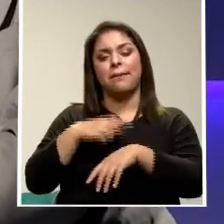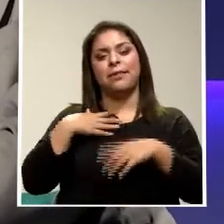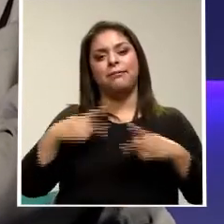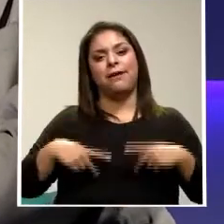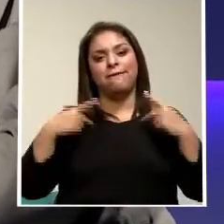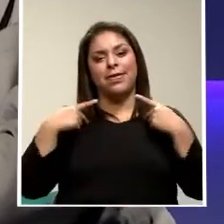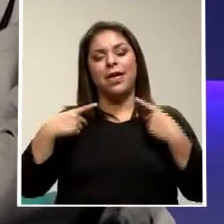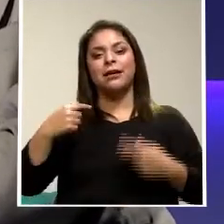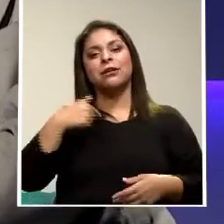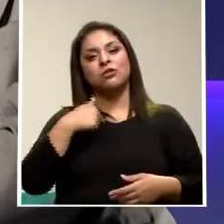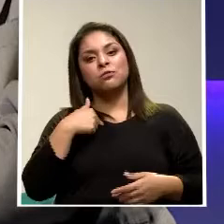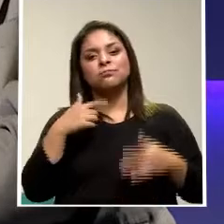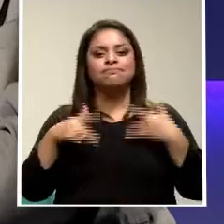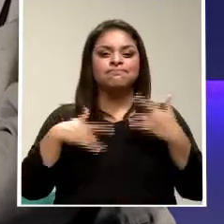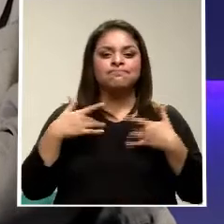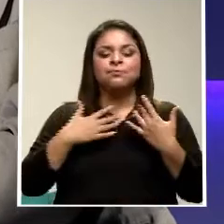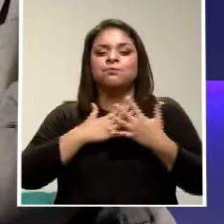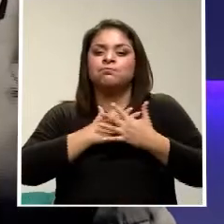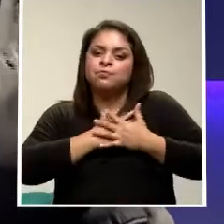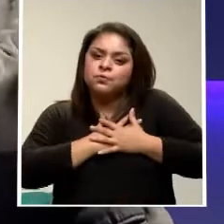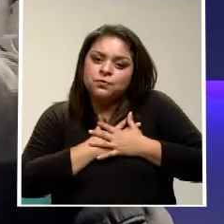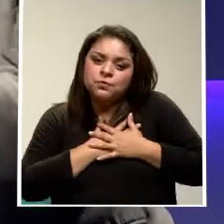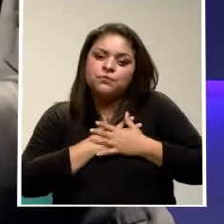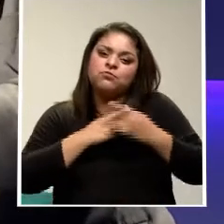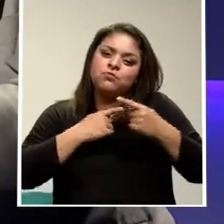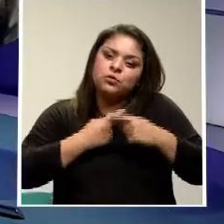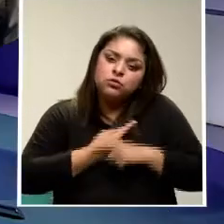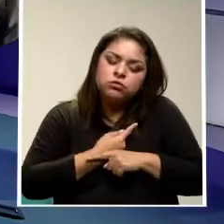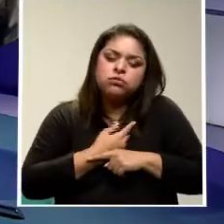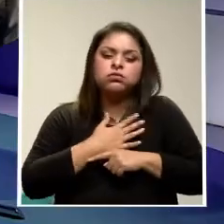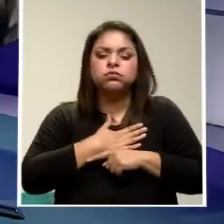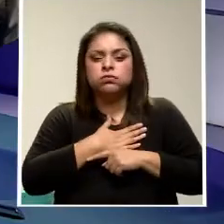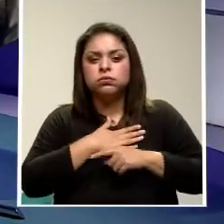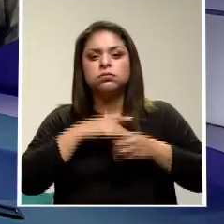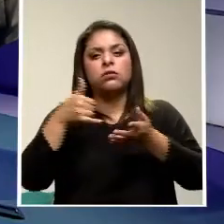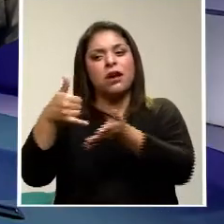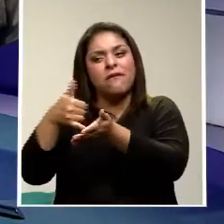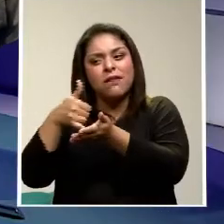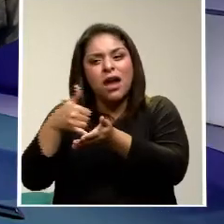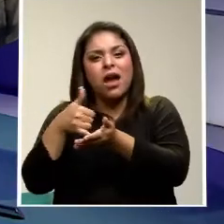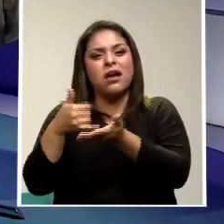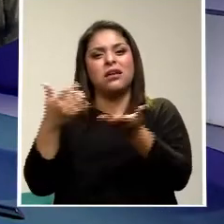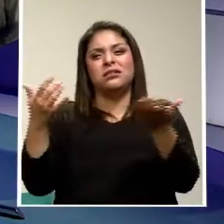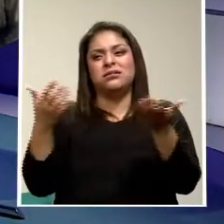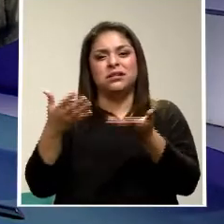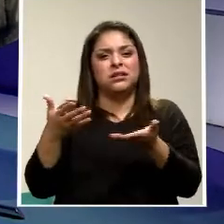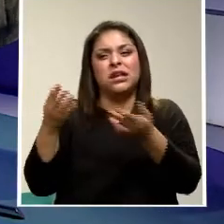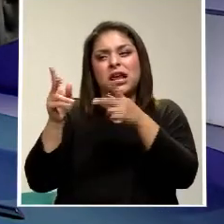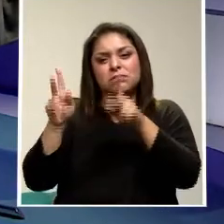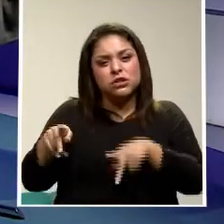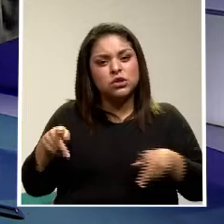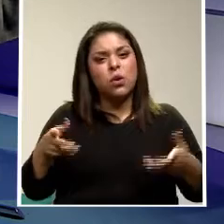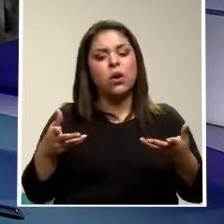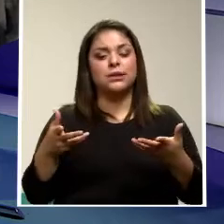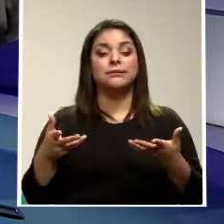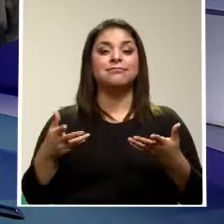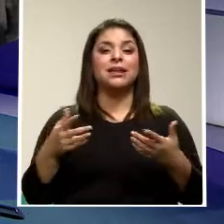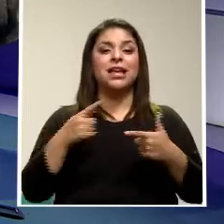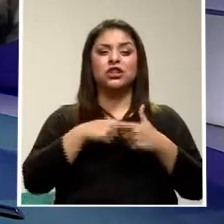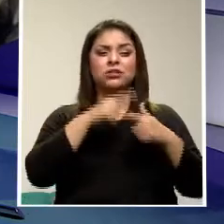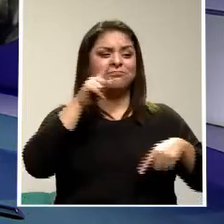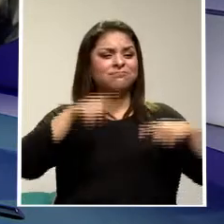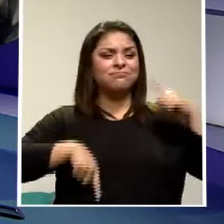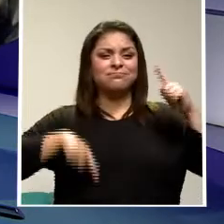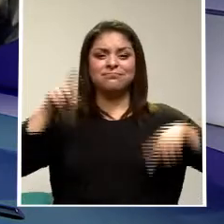sentido conmovido por la fragilidad ¿verdad? Sí, claro. Del ser humano. De modo